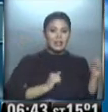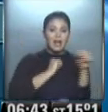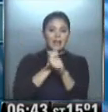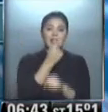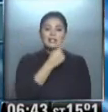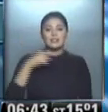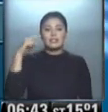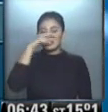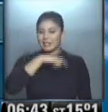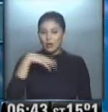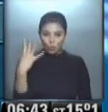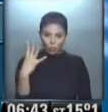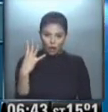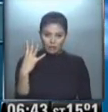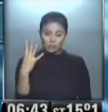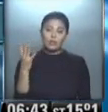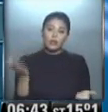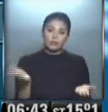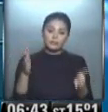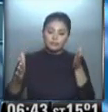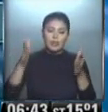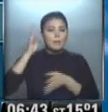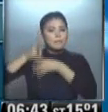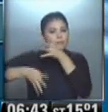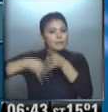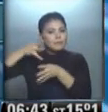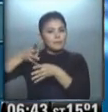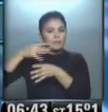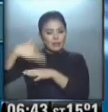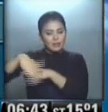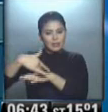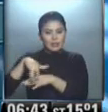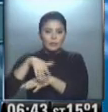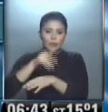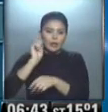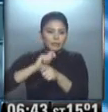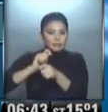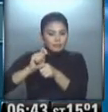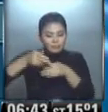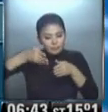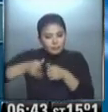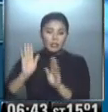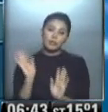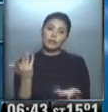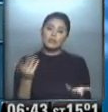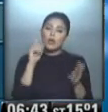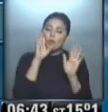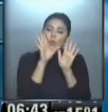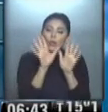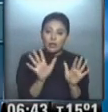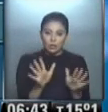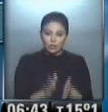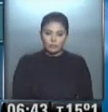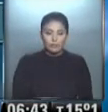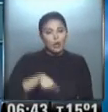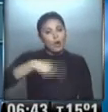el 174. En este caso hay maquinarias en la banquina, ¿eh? Por obras de un acueducto, así que a tener mucha precaución.